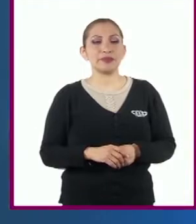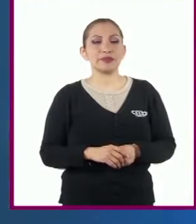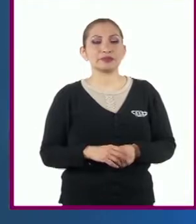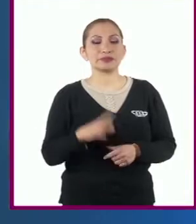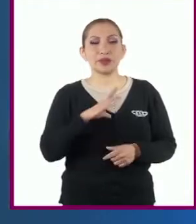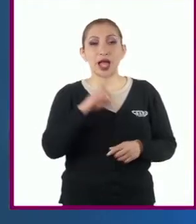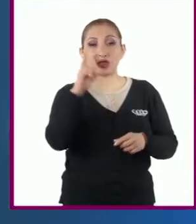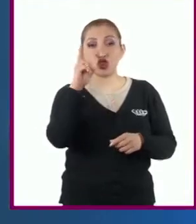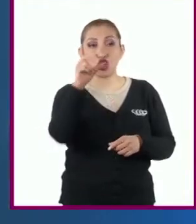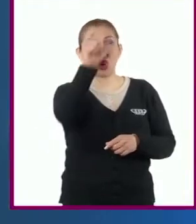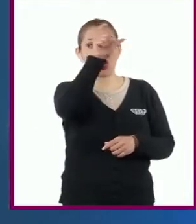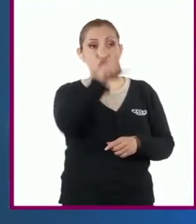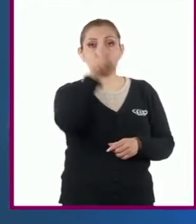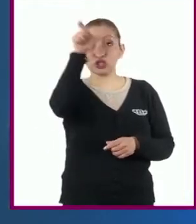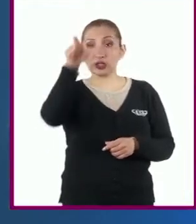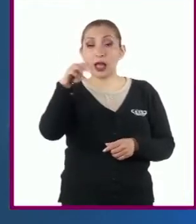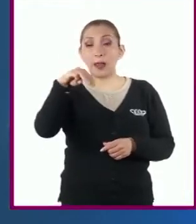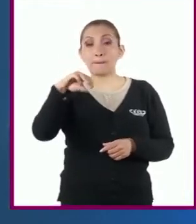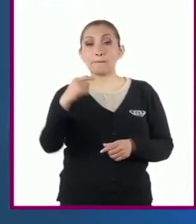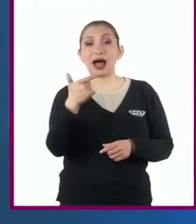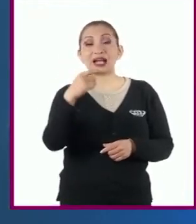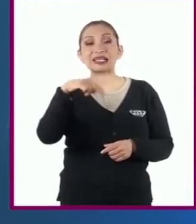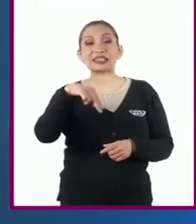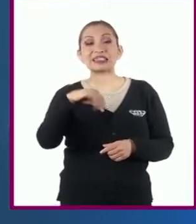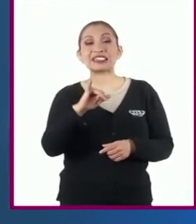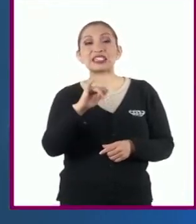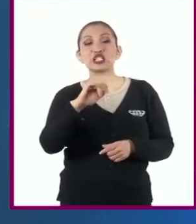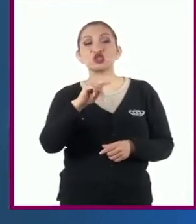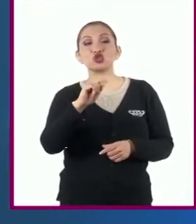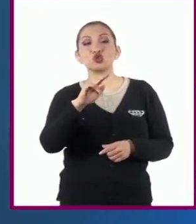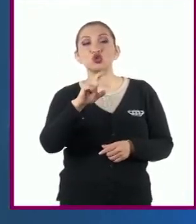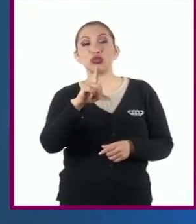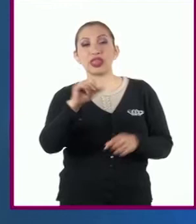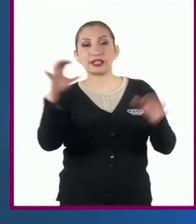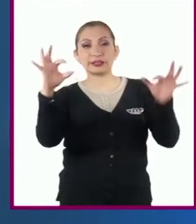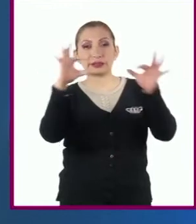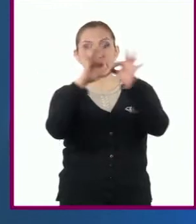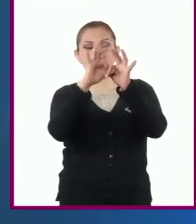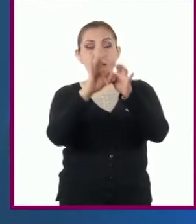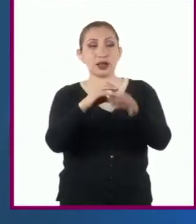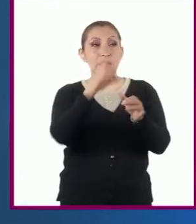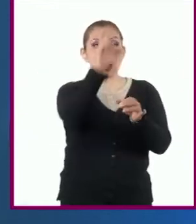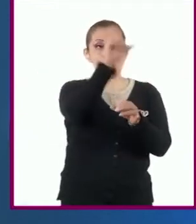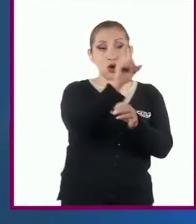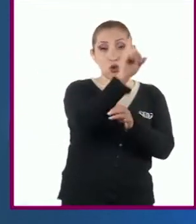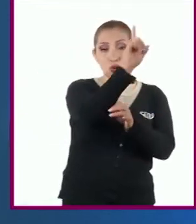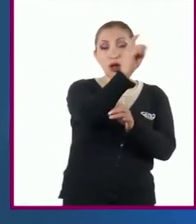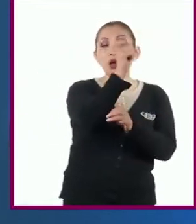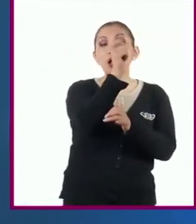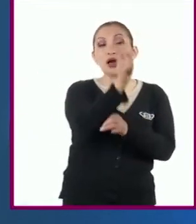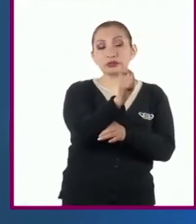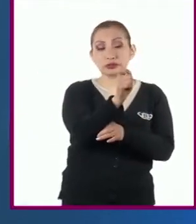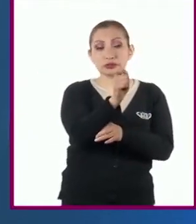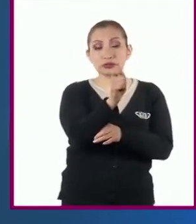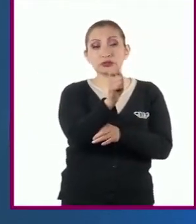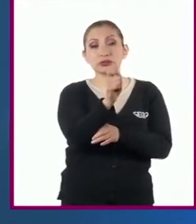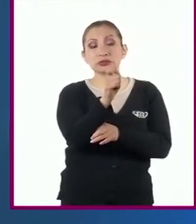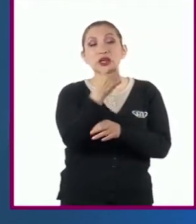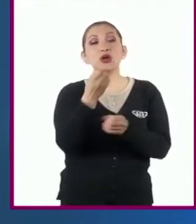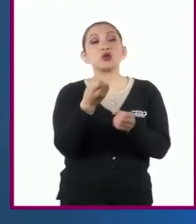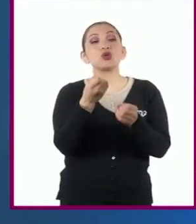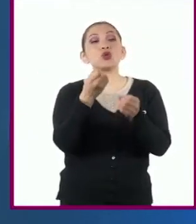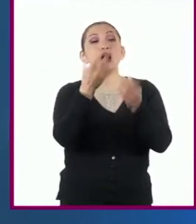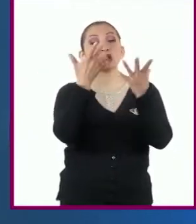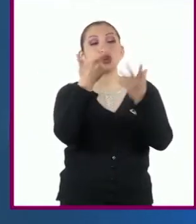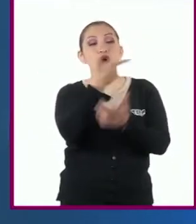Hay dos magnitudes relacionadas. La primera, magnitud 1, corresponde la